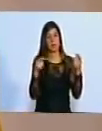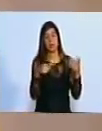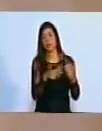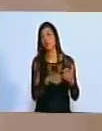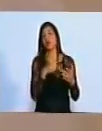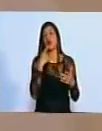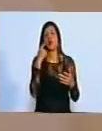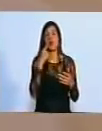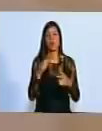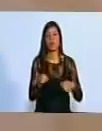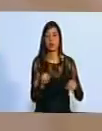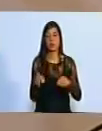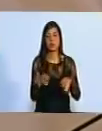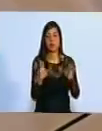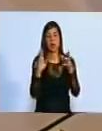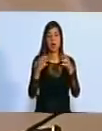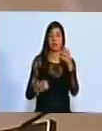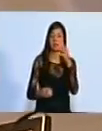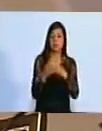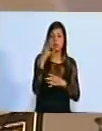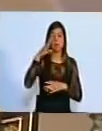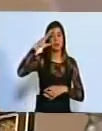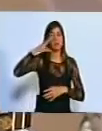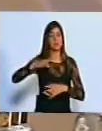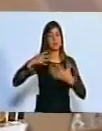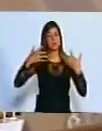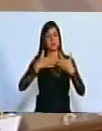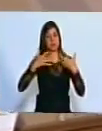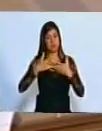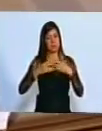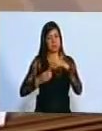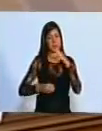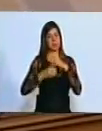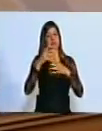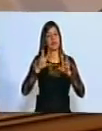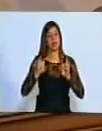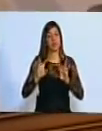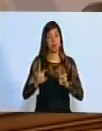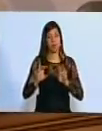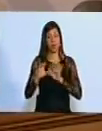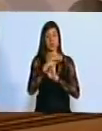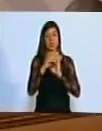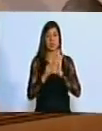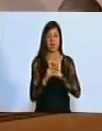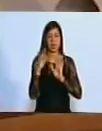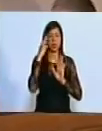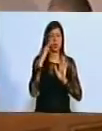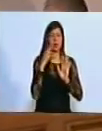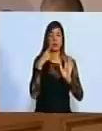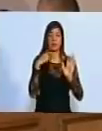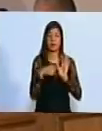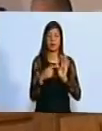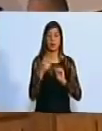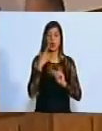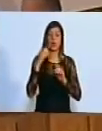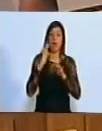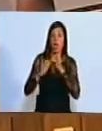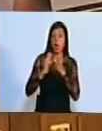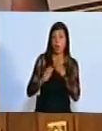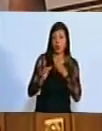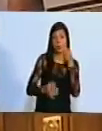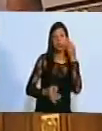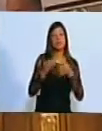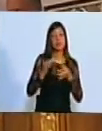el Ejército Libertador. Pero aunque justificado este decreto de Simón Bolívar, enfrentó las